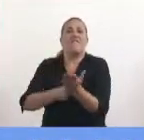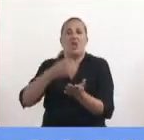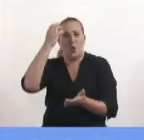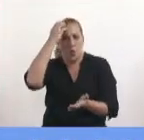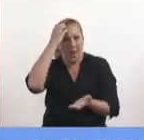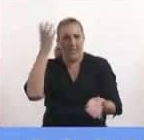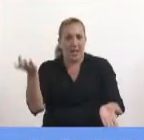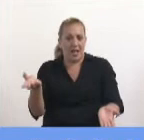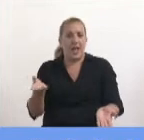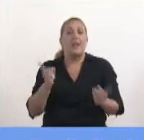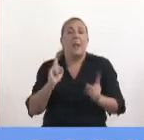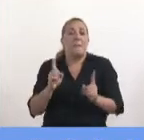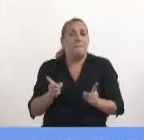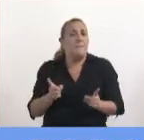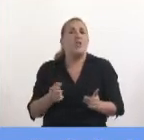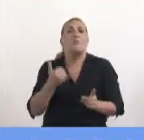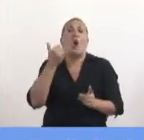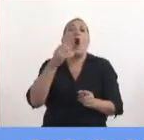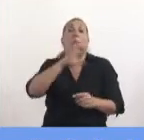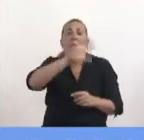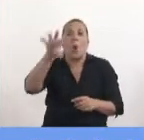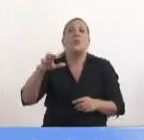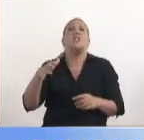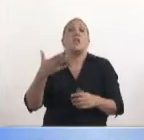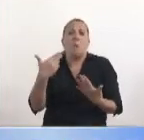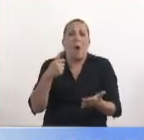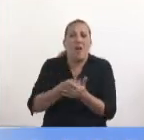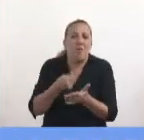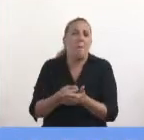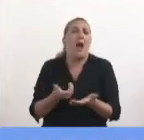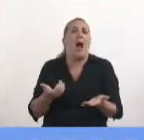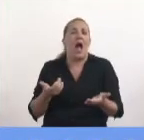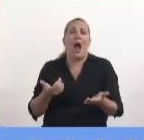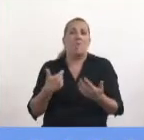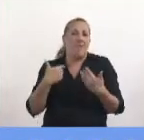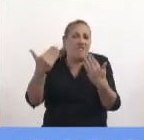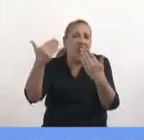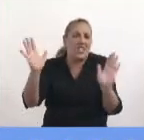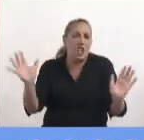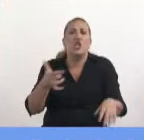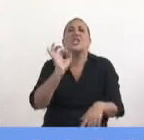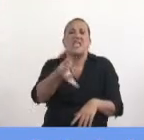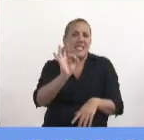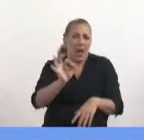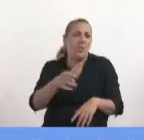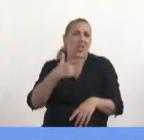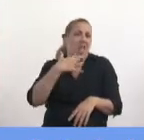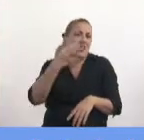provincias ganadoras, que son las que, insisto, tienen solvencia y la felicito. Y se sabía que venía una catarata de